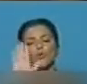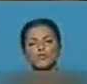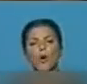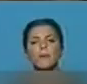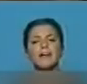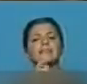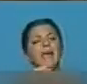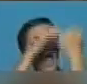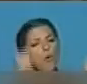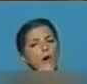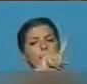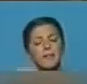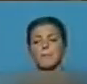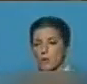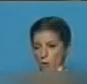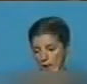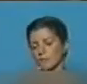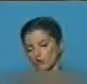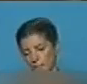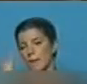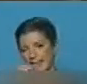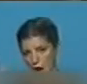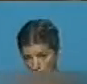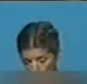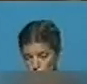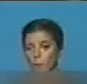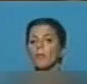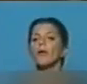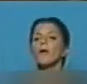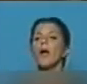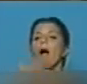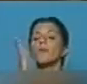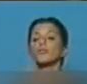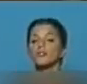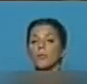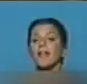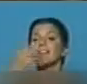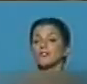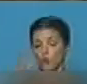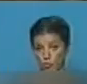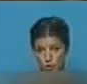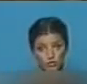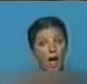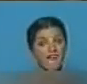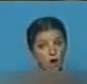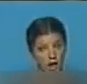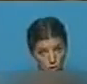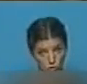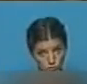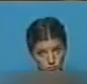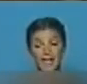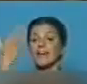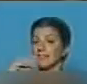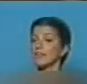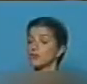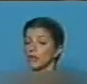del acuerdo y creo que aquí, para no extenderme demasiado, me remito al dictamen de nuestros abogados que fue solicitado por los